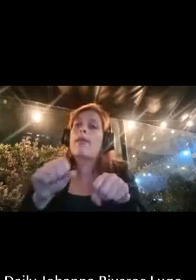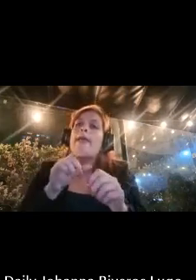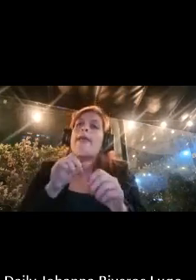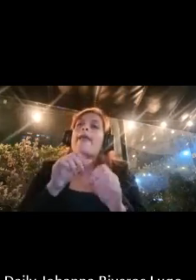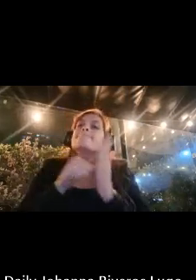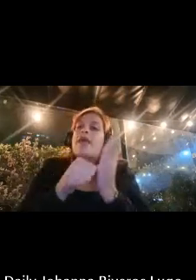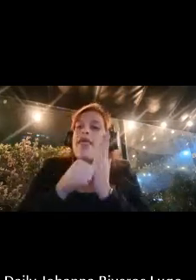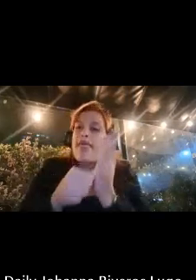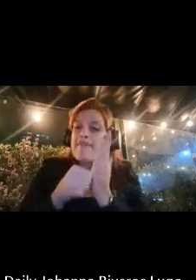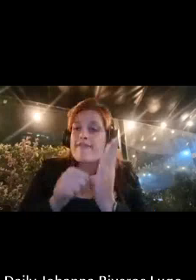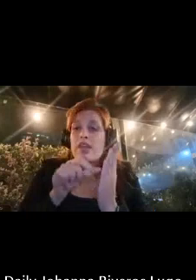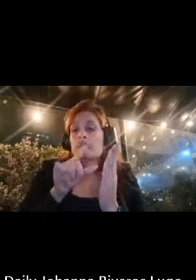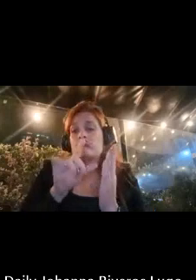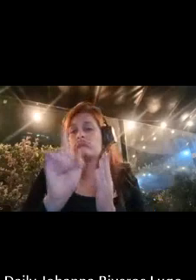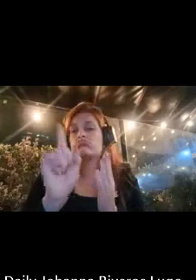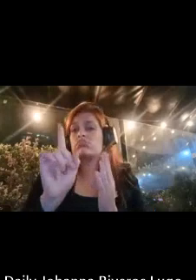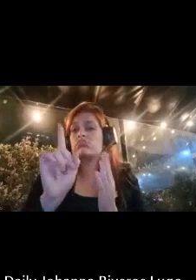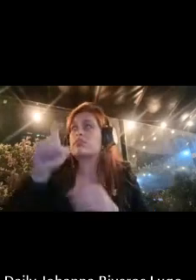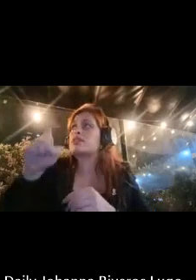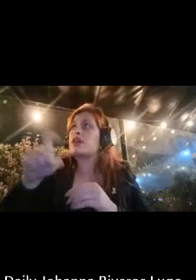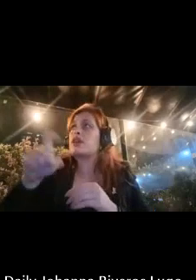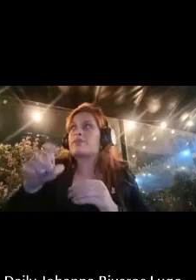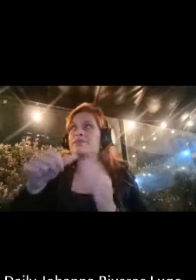el experimento y ya.